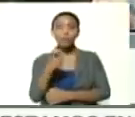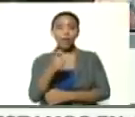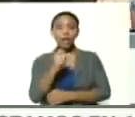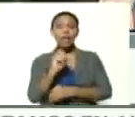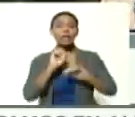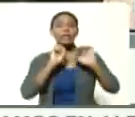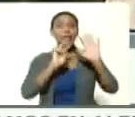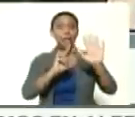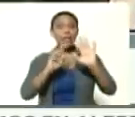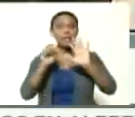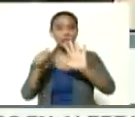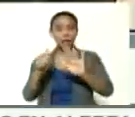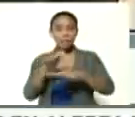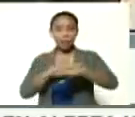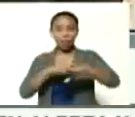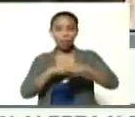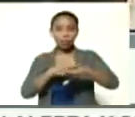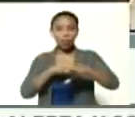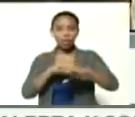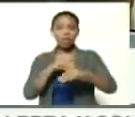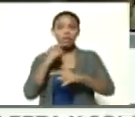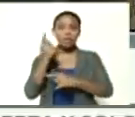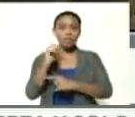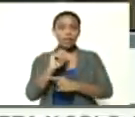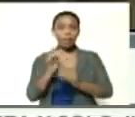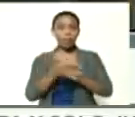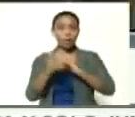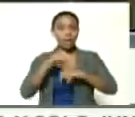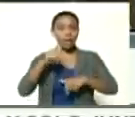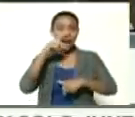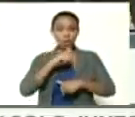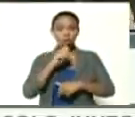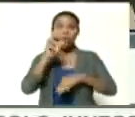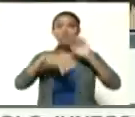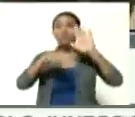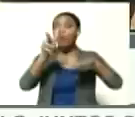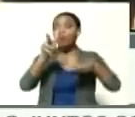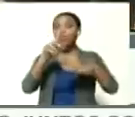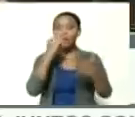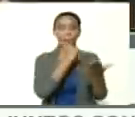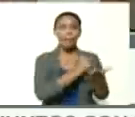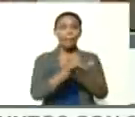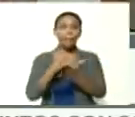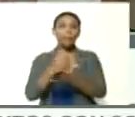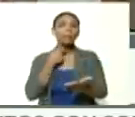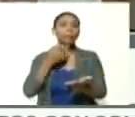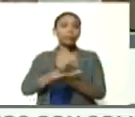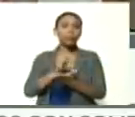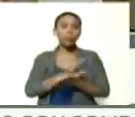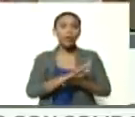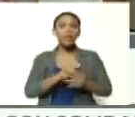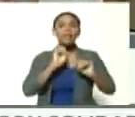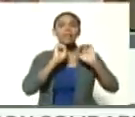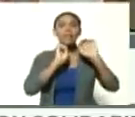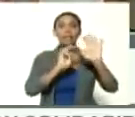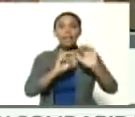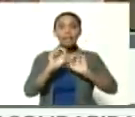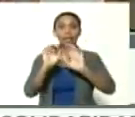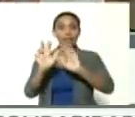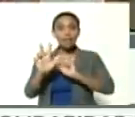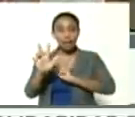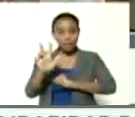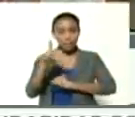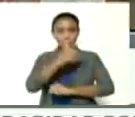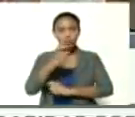murieron casi 300 personas. Y este año van 12 masacres ya, y han muerto 73 personas, líderes